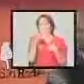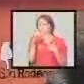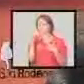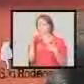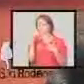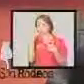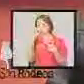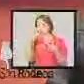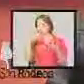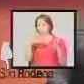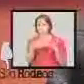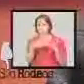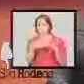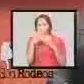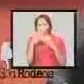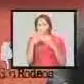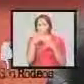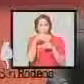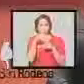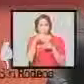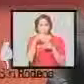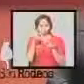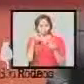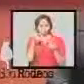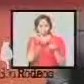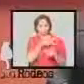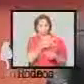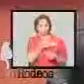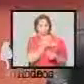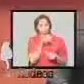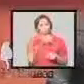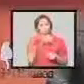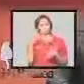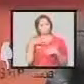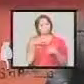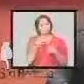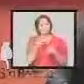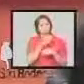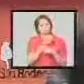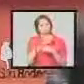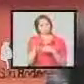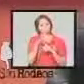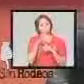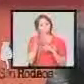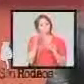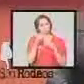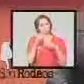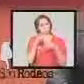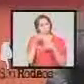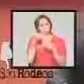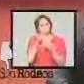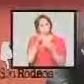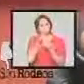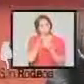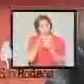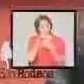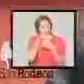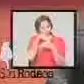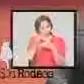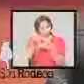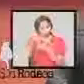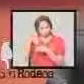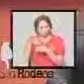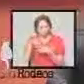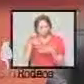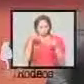mil cuentas de ahorro, personas en las cuales confían en el Banco Popular para ahorrar. Tenemos muchísima gente a la